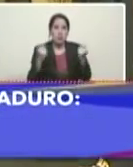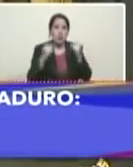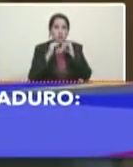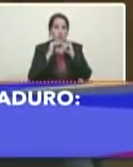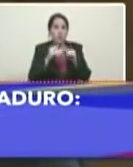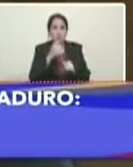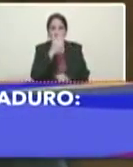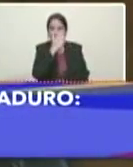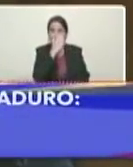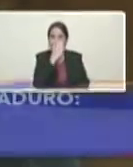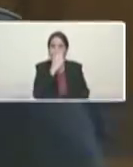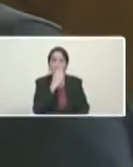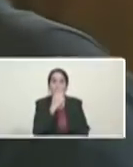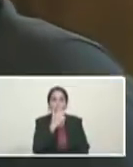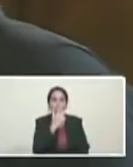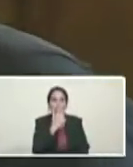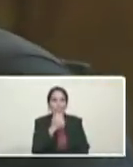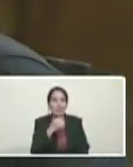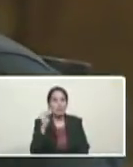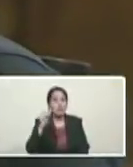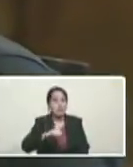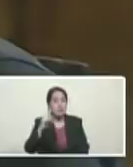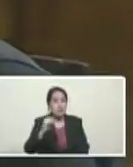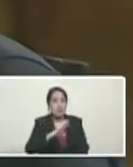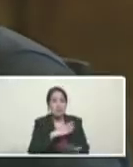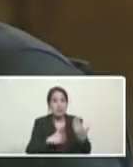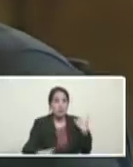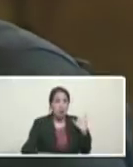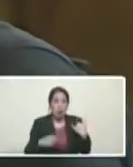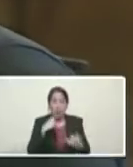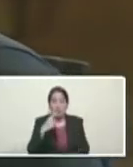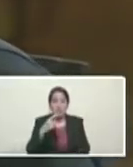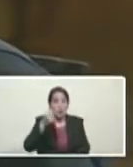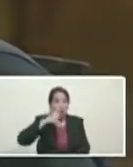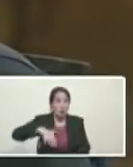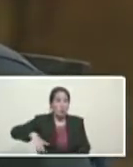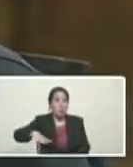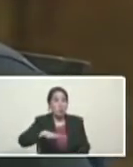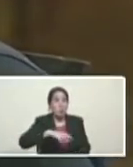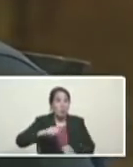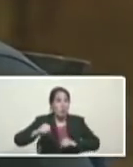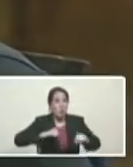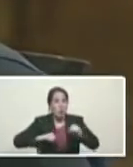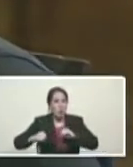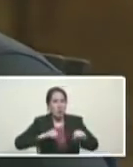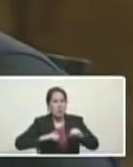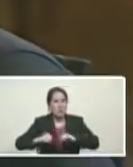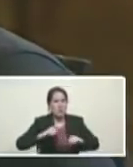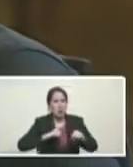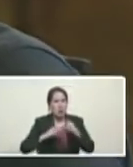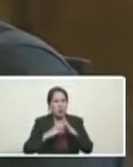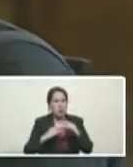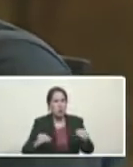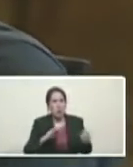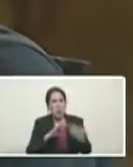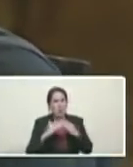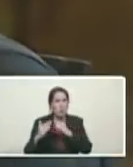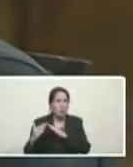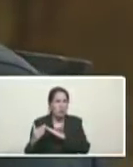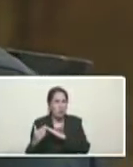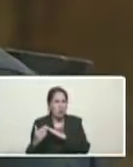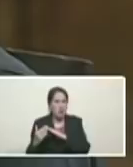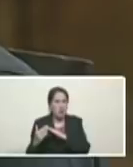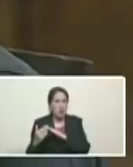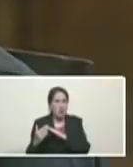si presidente como usted lo ha dicho el pueblo de caracas ha estado movilizado en todas las comunidades en todos los